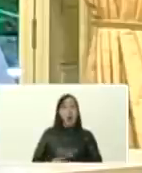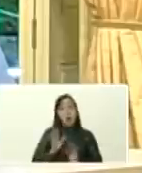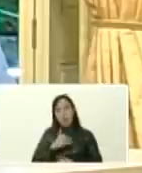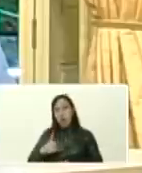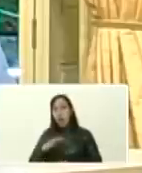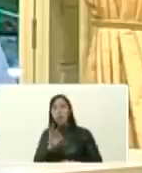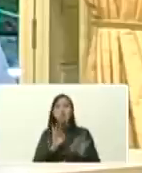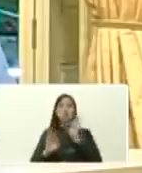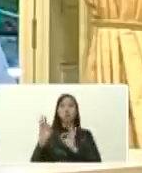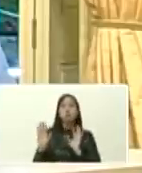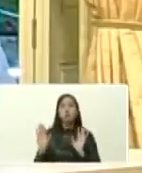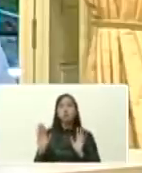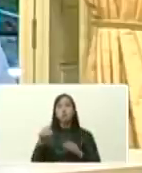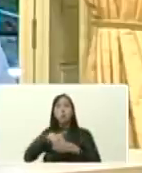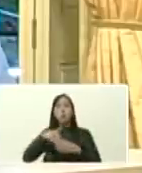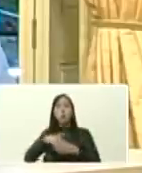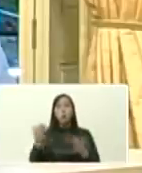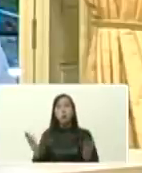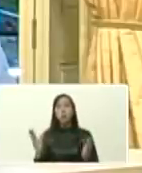Progresista.